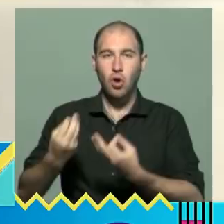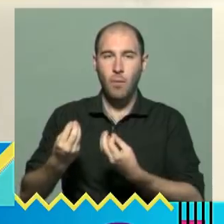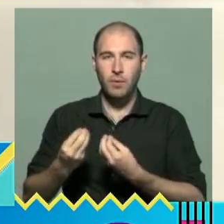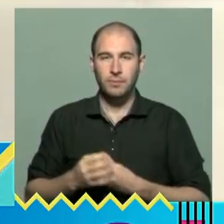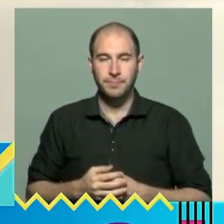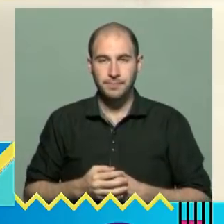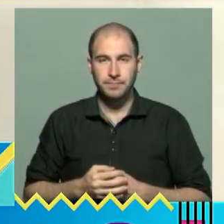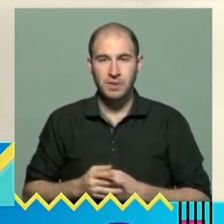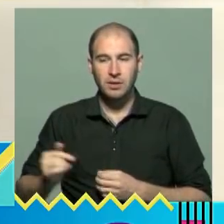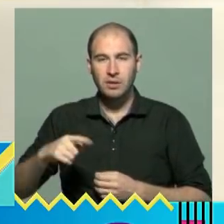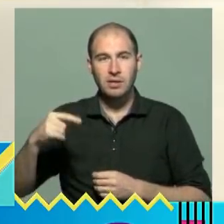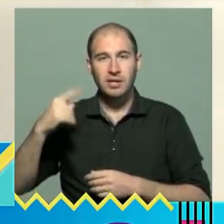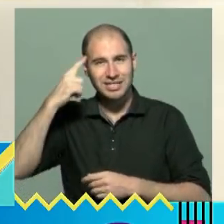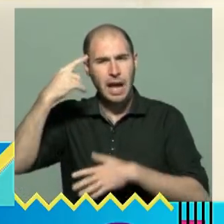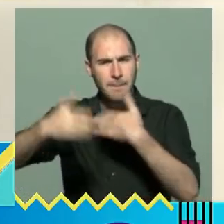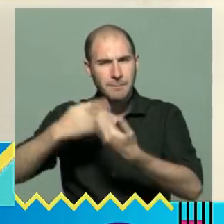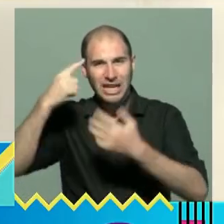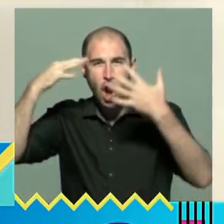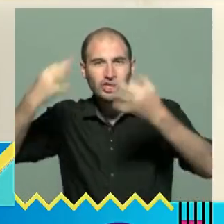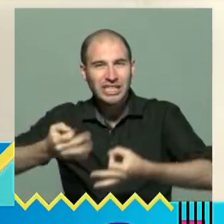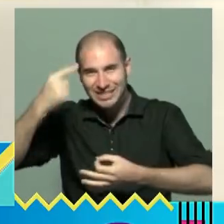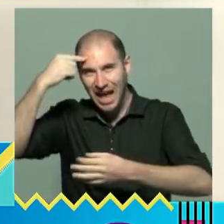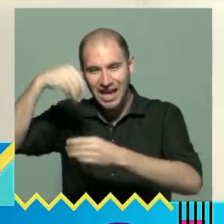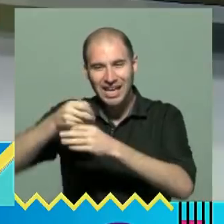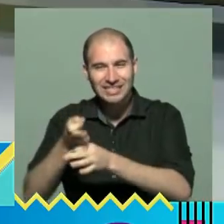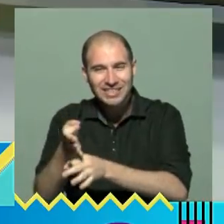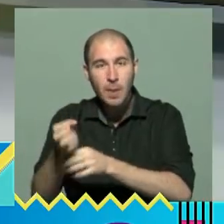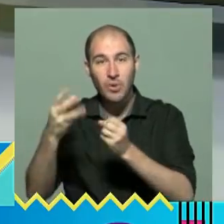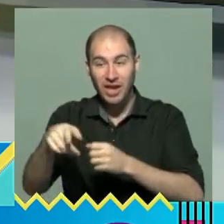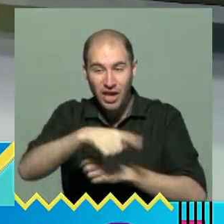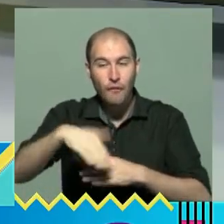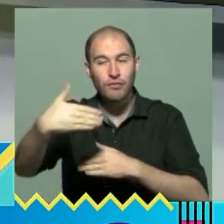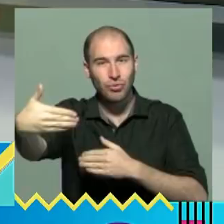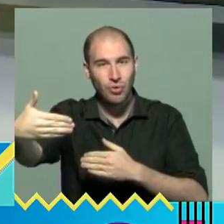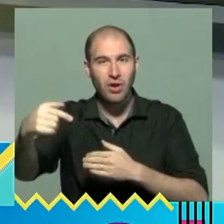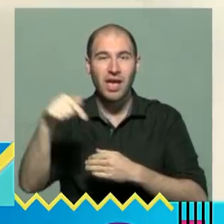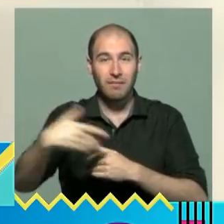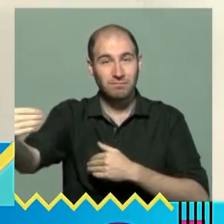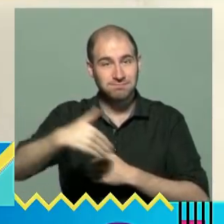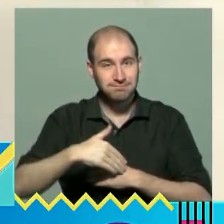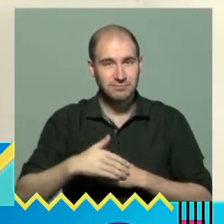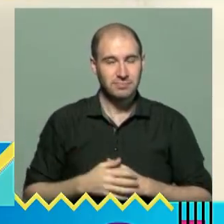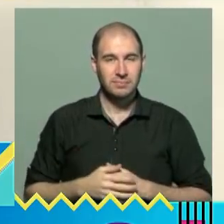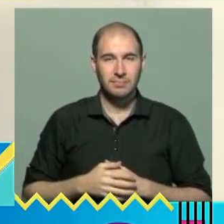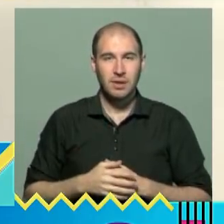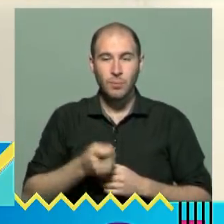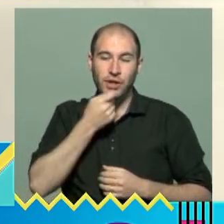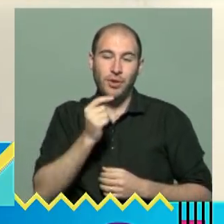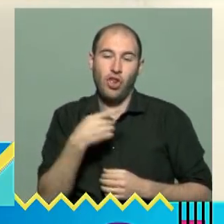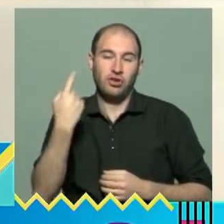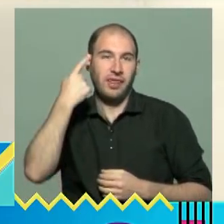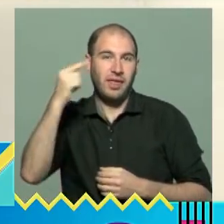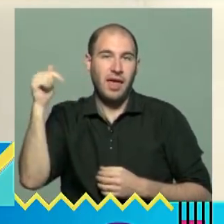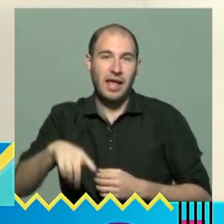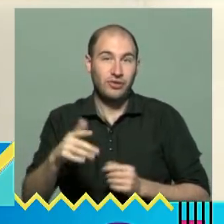digamos, tienen que formar la conciencia de esos pibes, porque ellos van a ser el futuro, ellos son los que vienen. Entonces, si nosotros creemos que